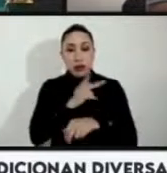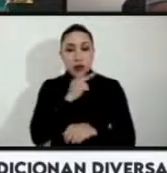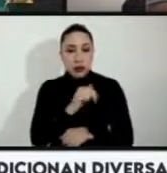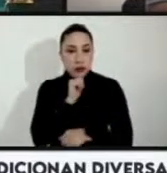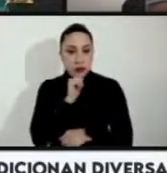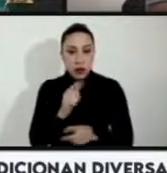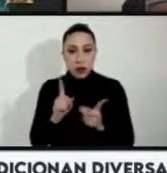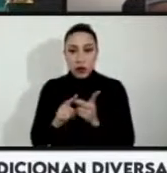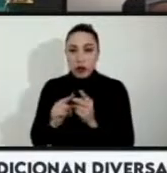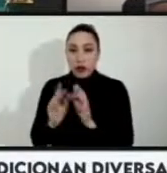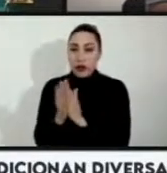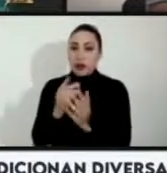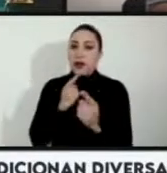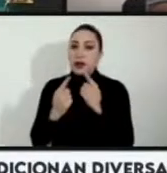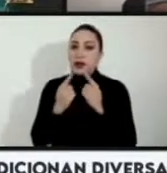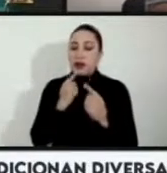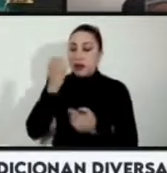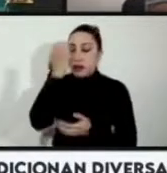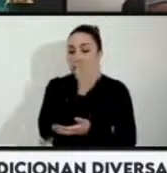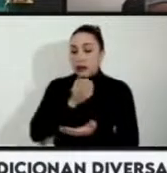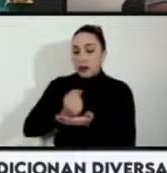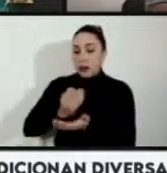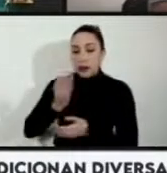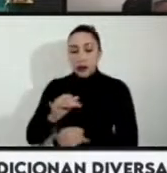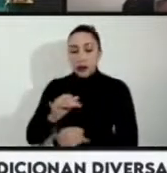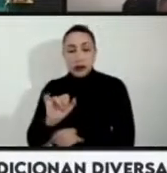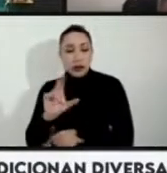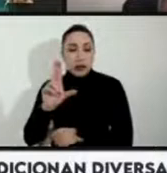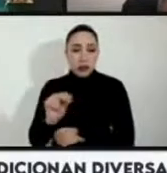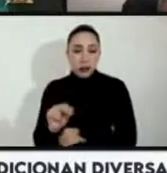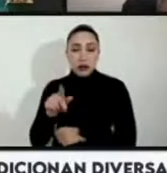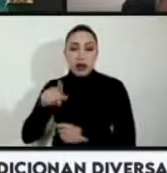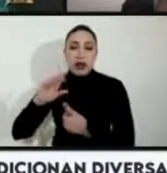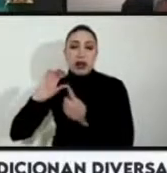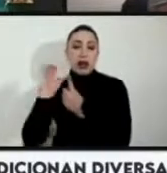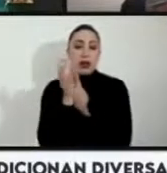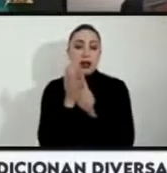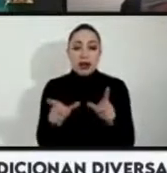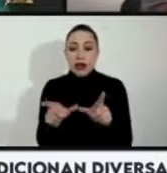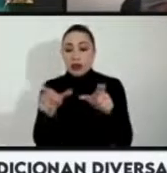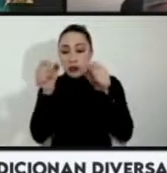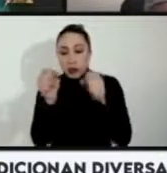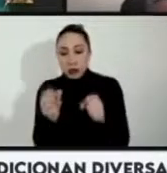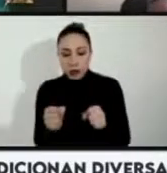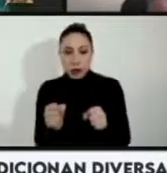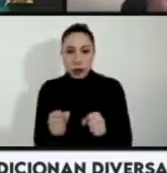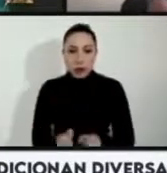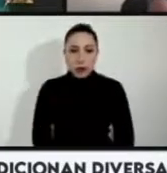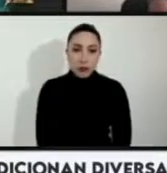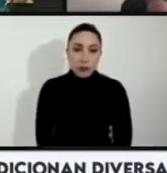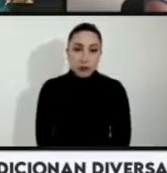los debates y se turnará para su examen a la Comisión de Seguridad Ciudadana.